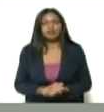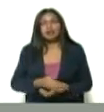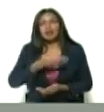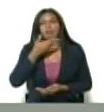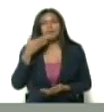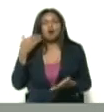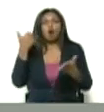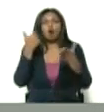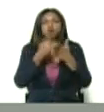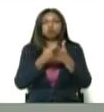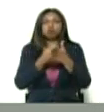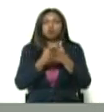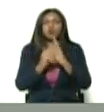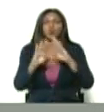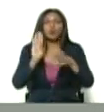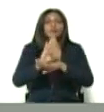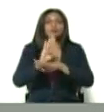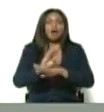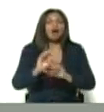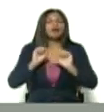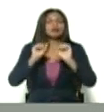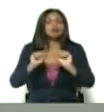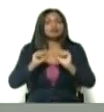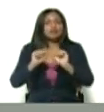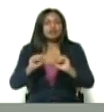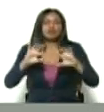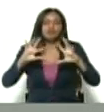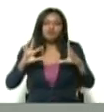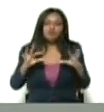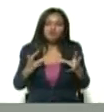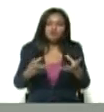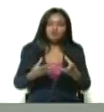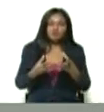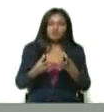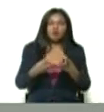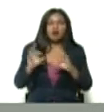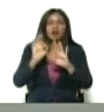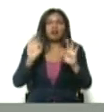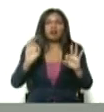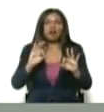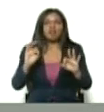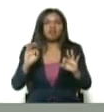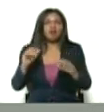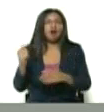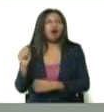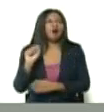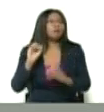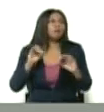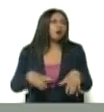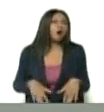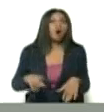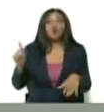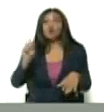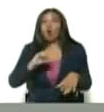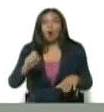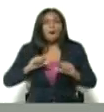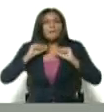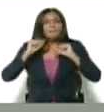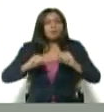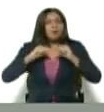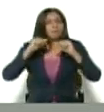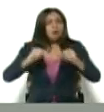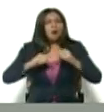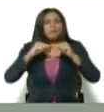vacuna para seguir enfrentando esta pandemia. Que nadie baje la guardia, que nadie se